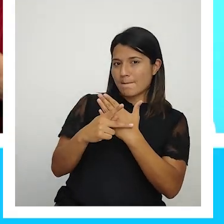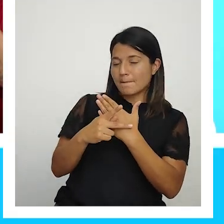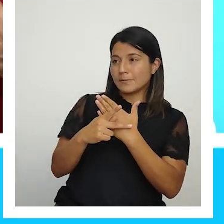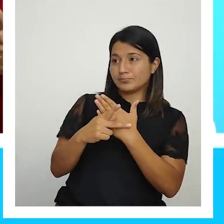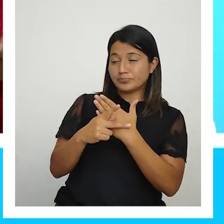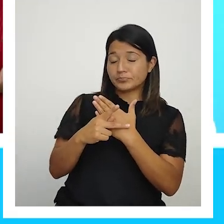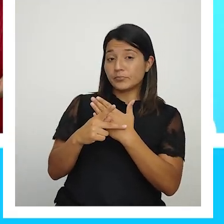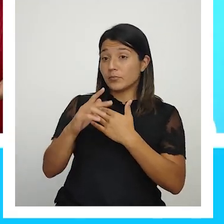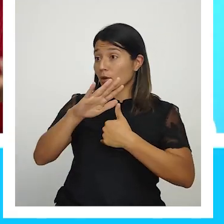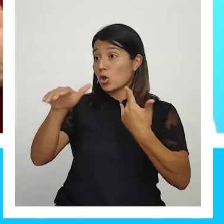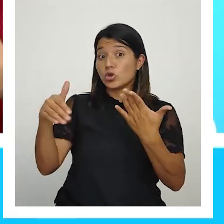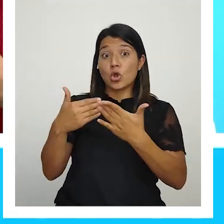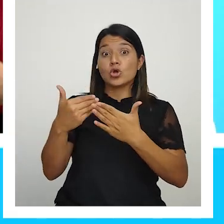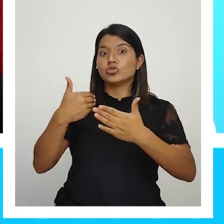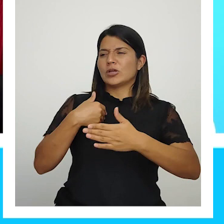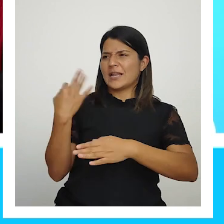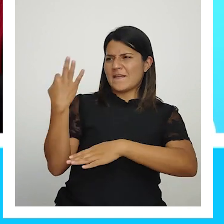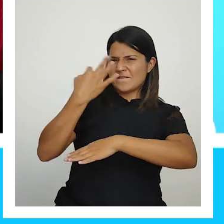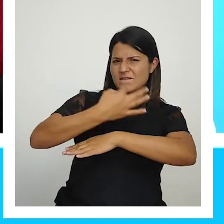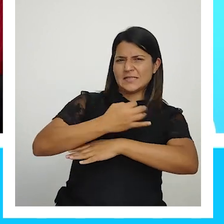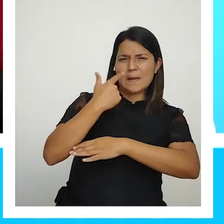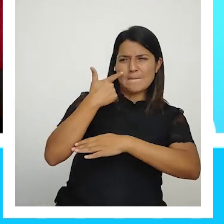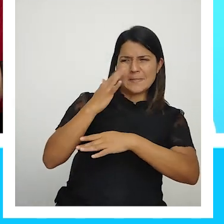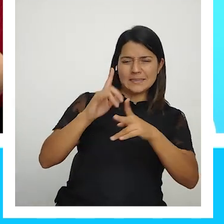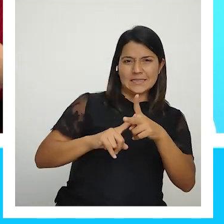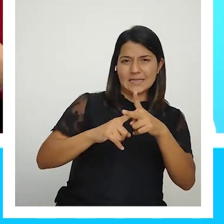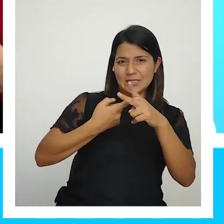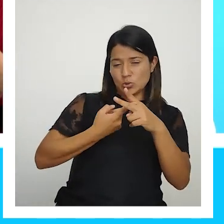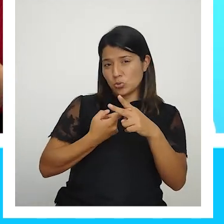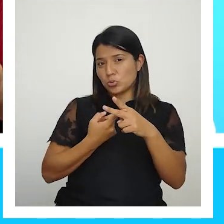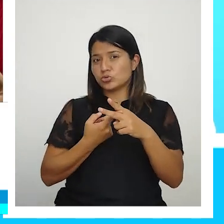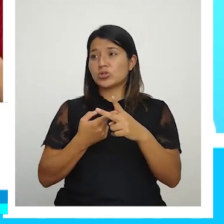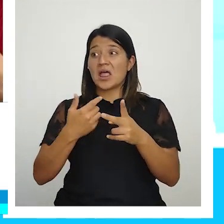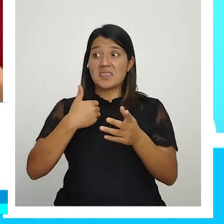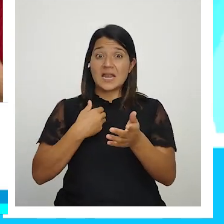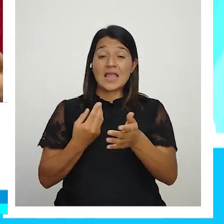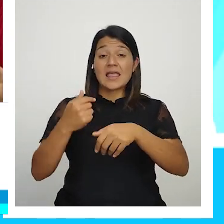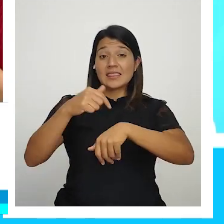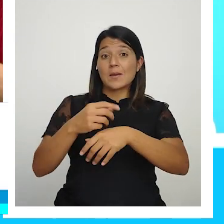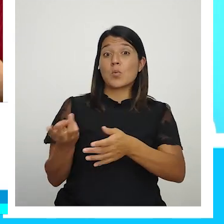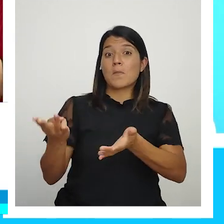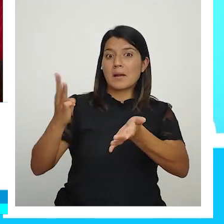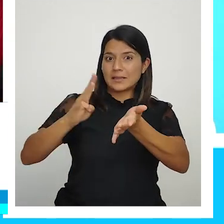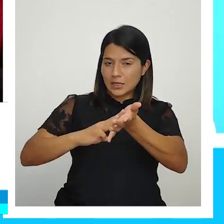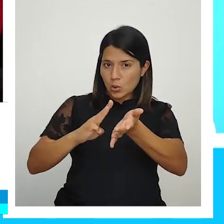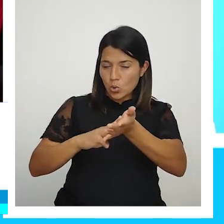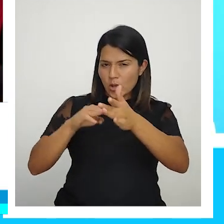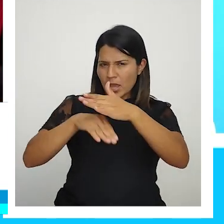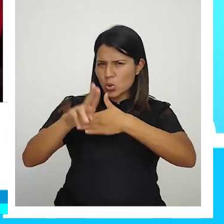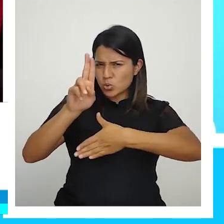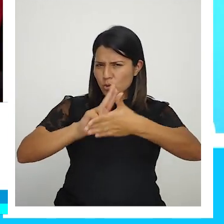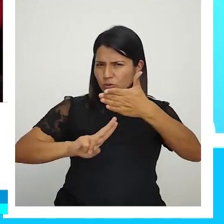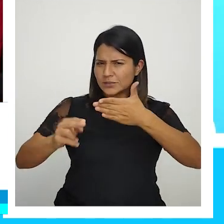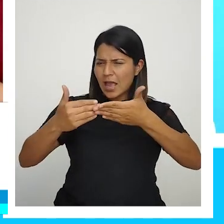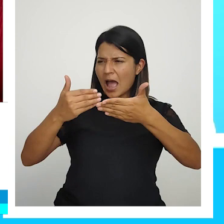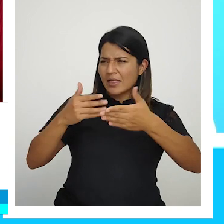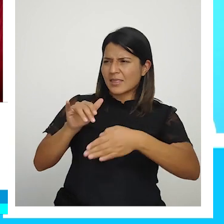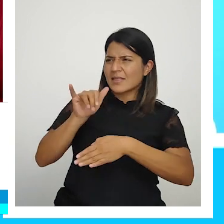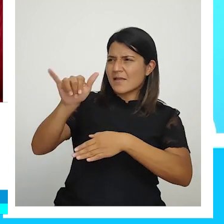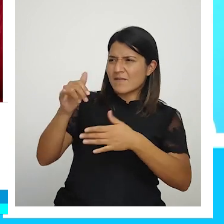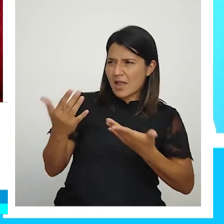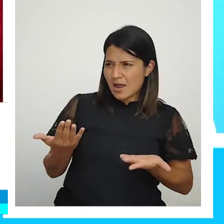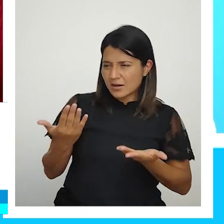estudian. Todos tienen fechas similares en el inicio, hay un periodo de matrícula que se debe contemplar antes de viajar, todos estos